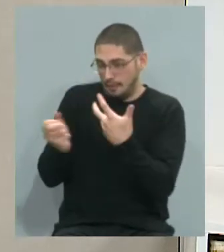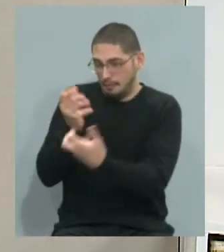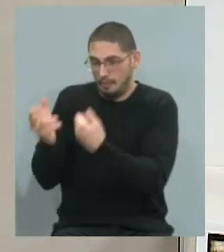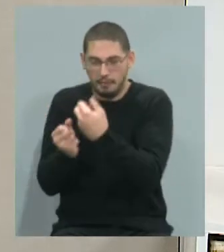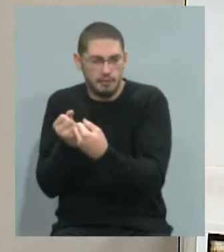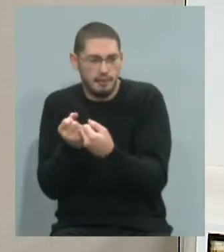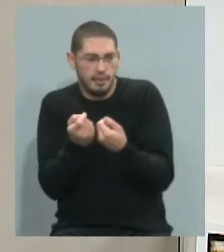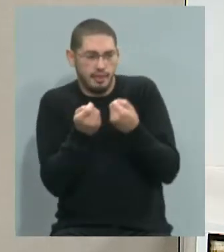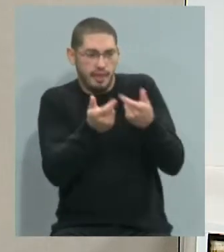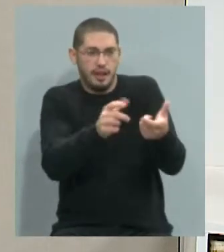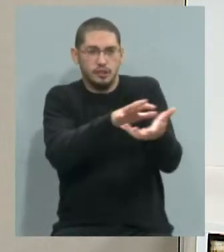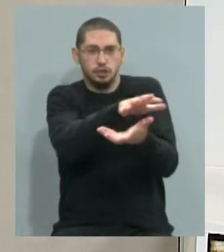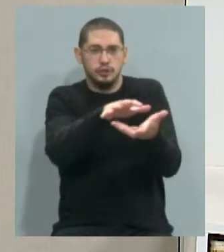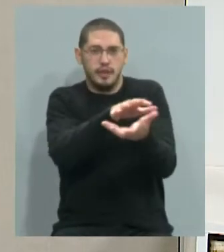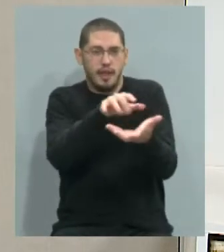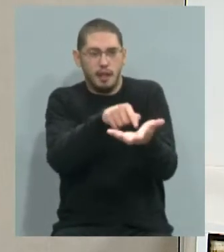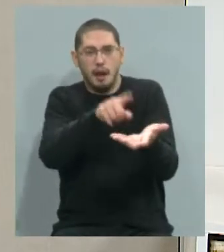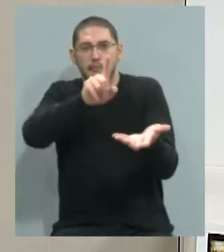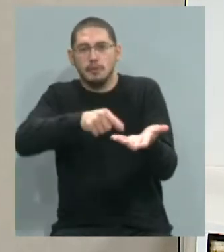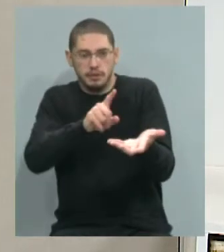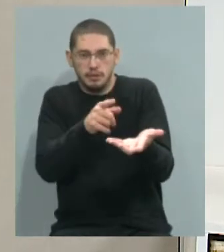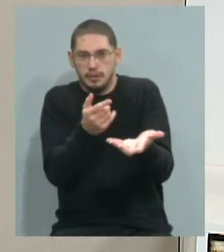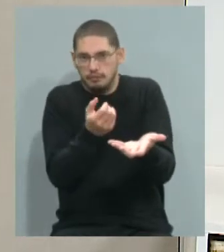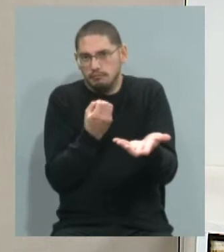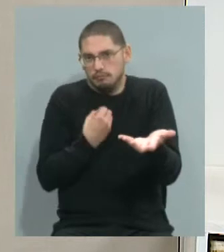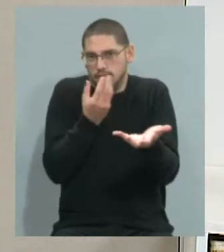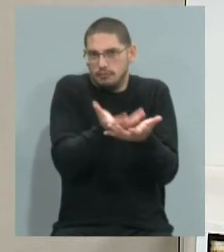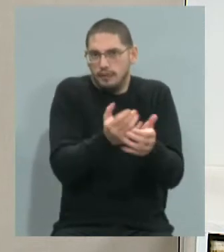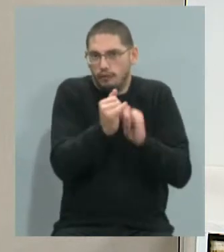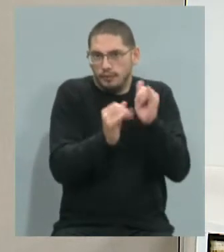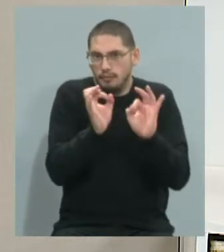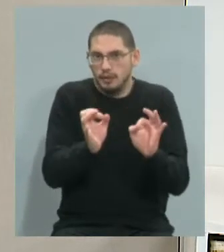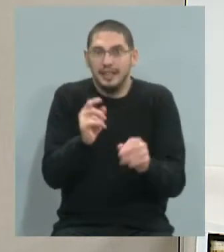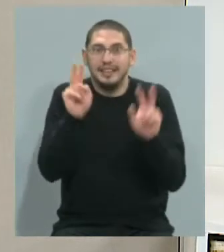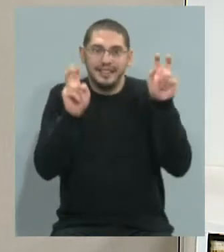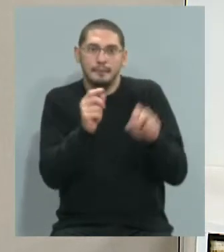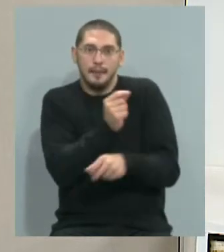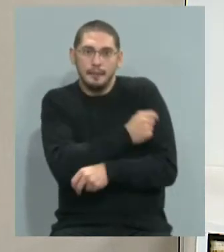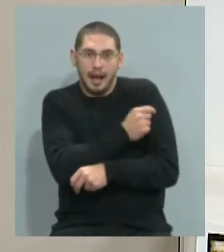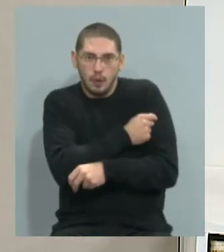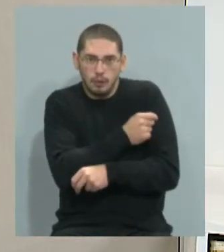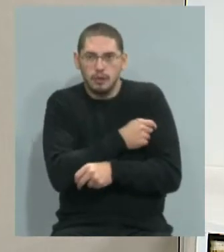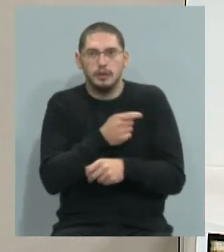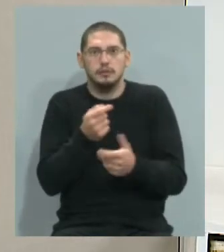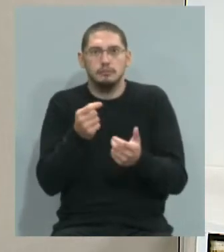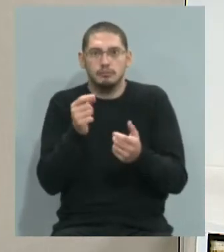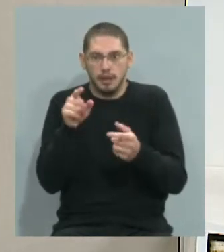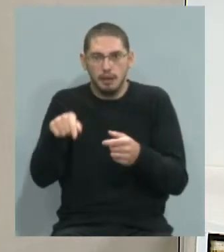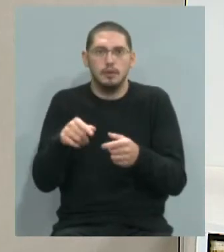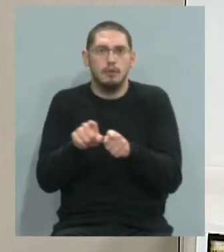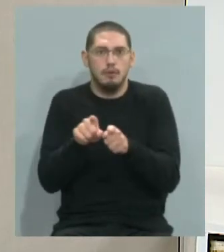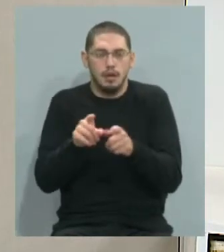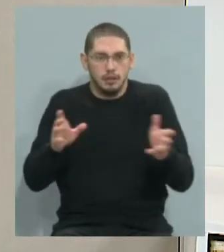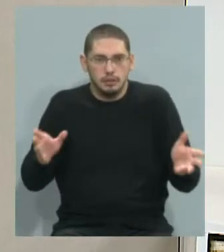definitiva favorecer. Entonces ya te podrás imaginar que el tema vacunas vino a empujar, porque nosotros tuvimos las primeras reuniones cuando la